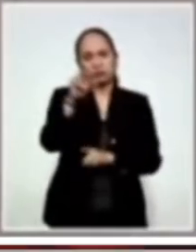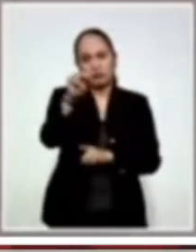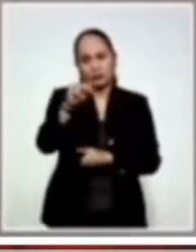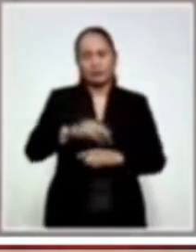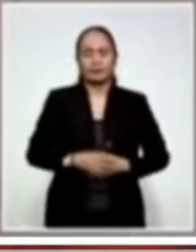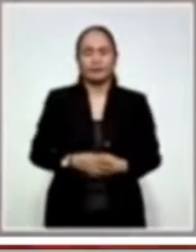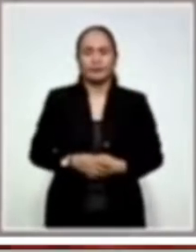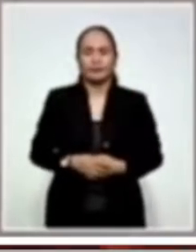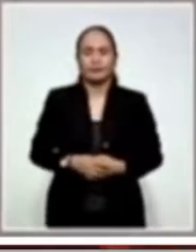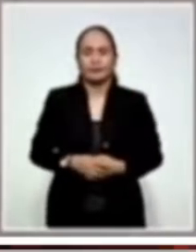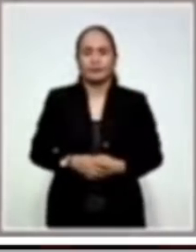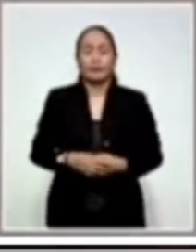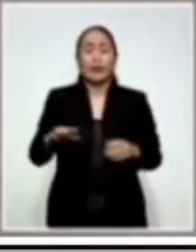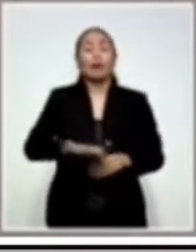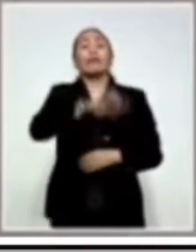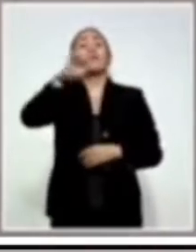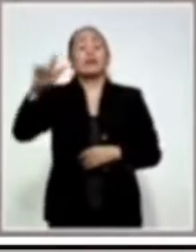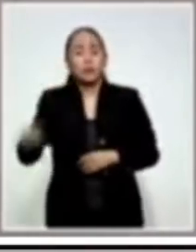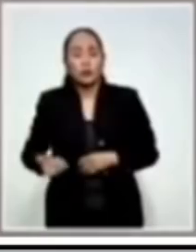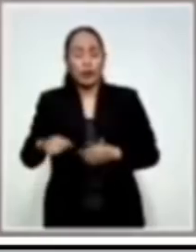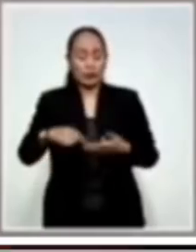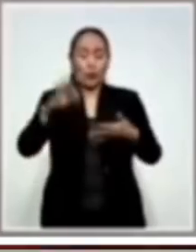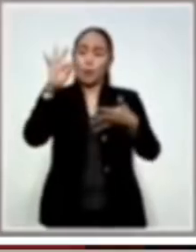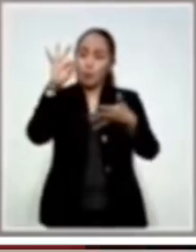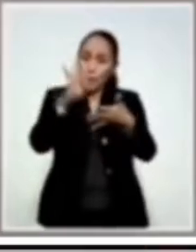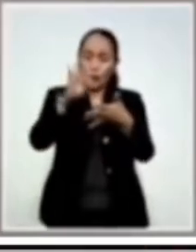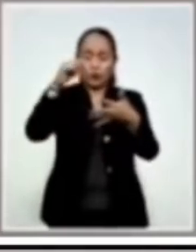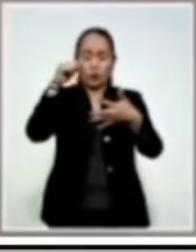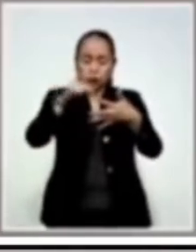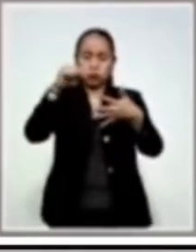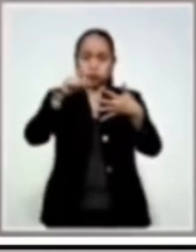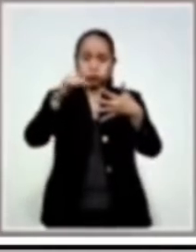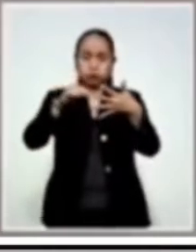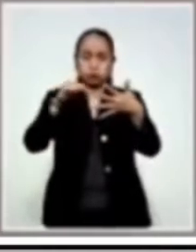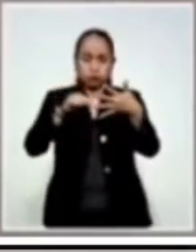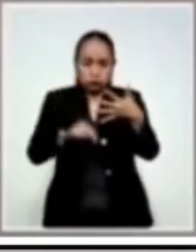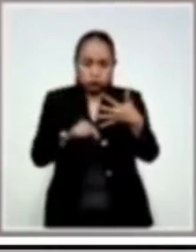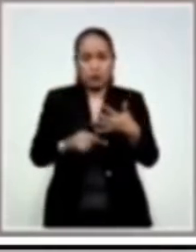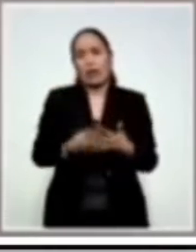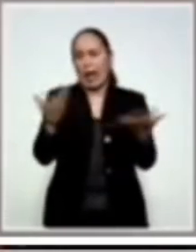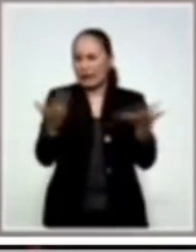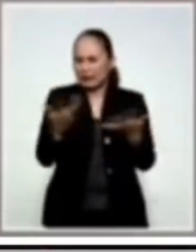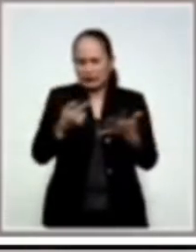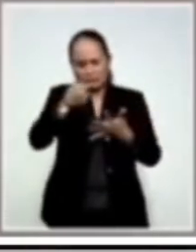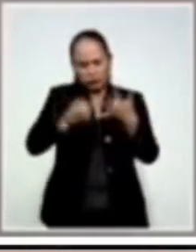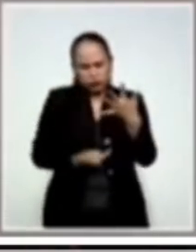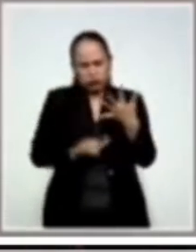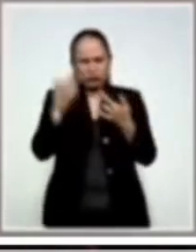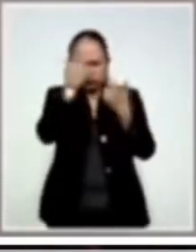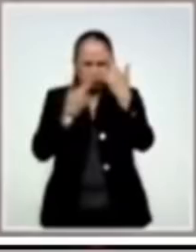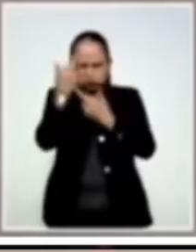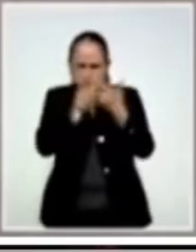eso, pasamos a los puntos resolutivos donde se desestima la acción. Y